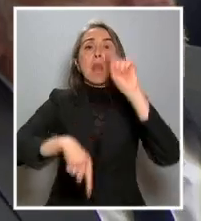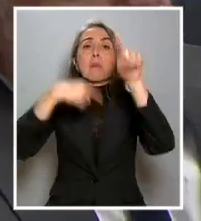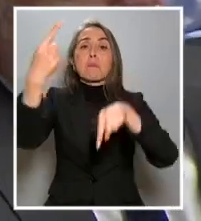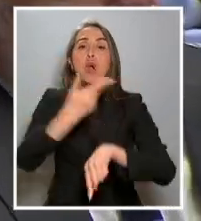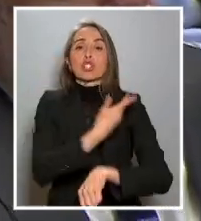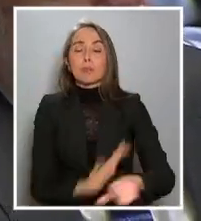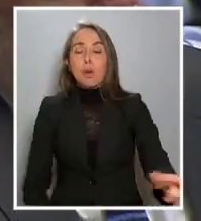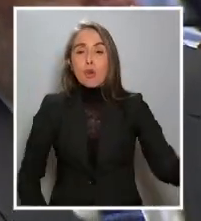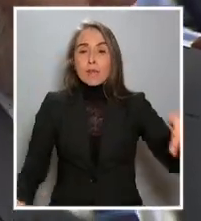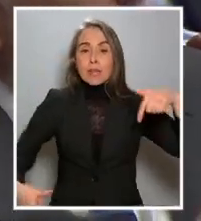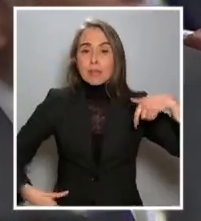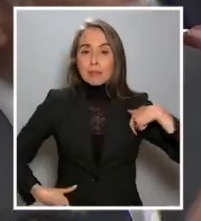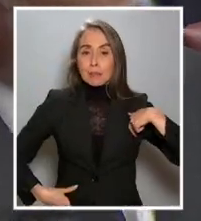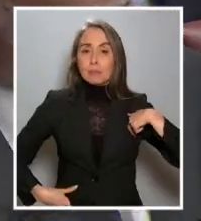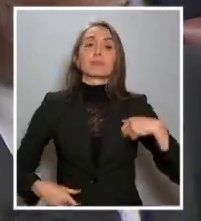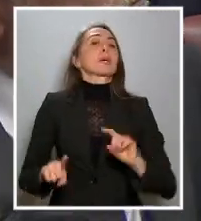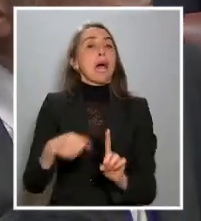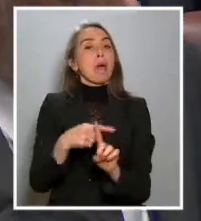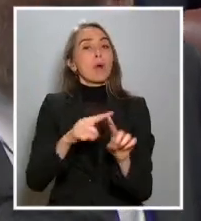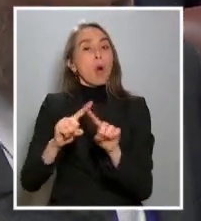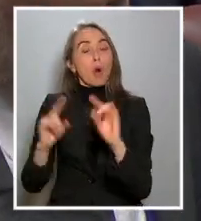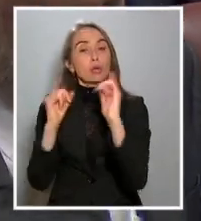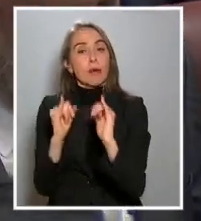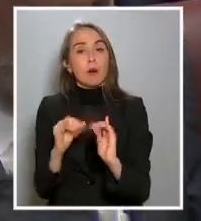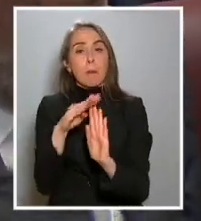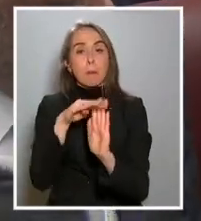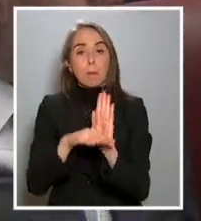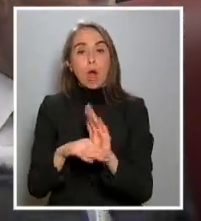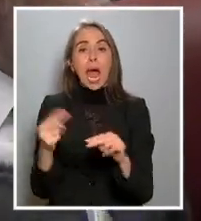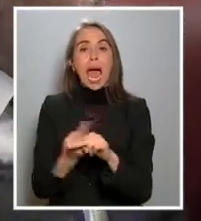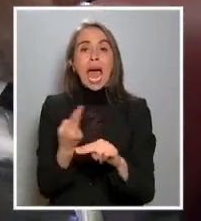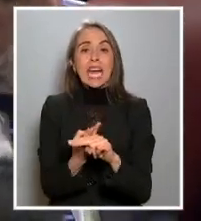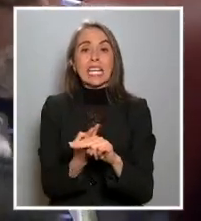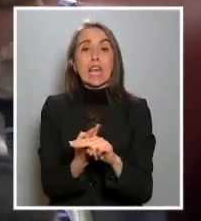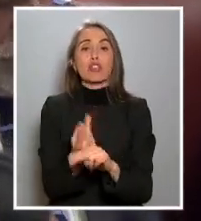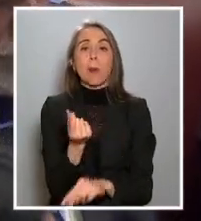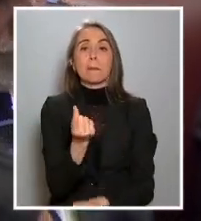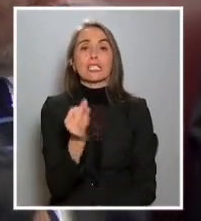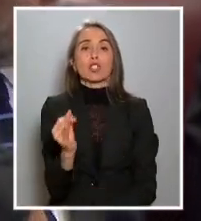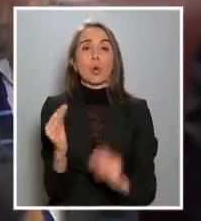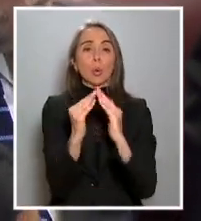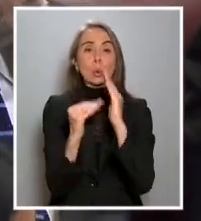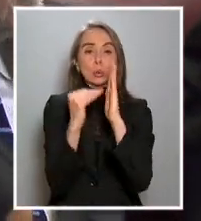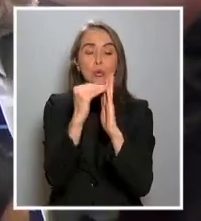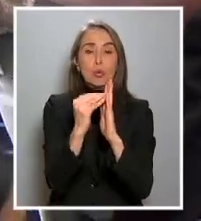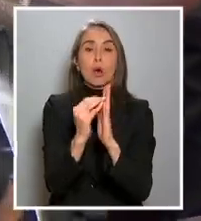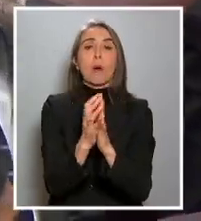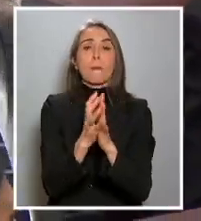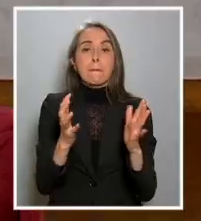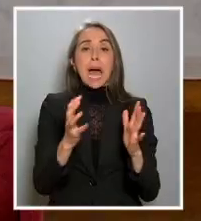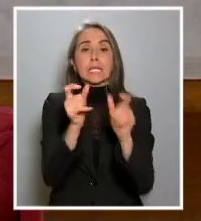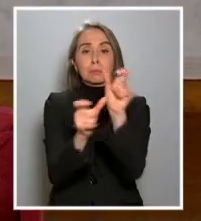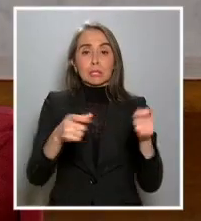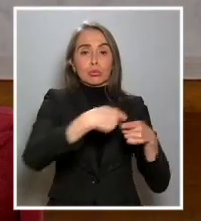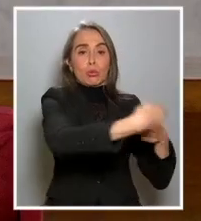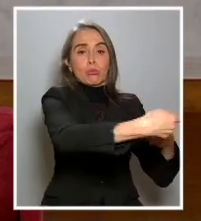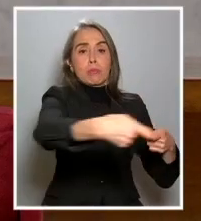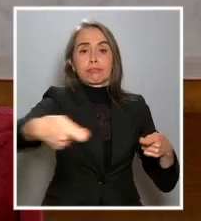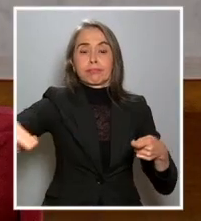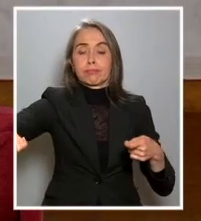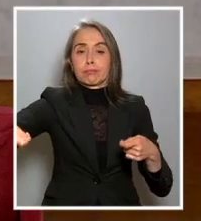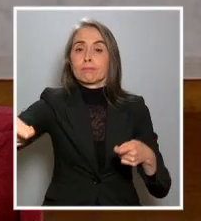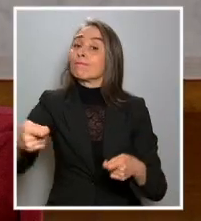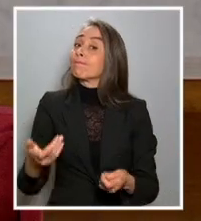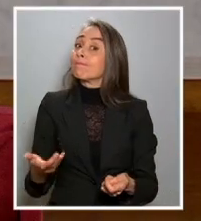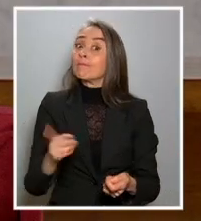Además, hemos desarrollado otras modalidades como el programa de arriendo a precio justo, que ha ampliado significativamente su cobertura. Pero